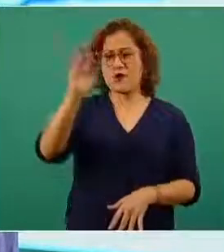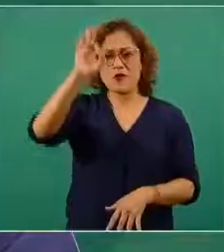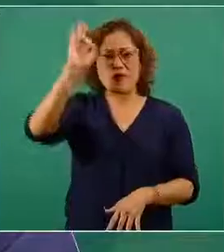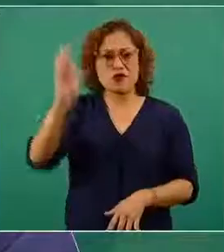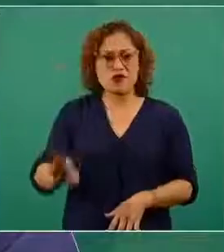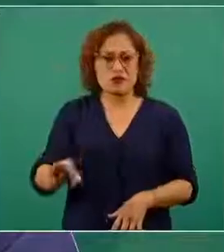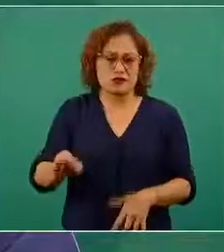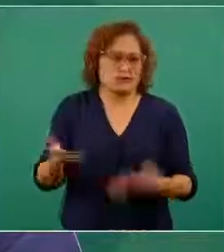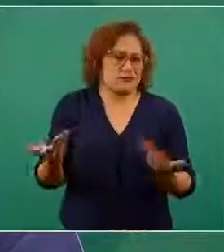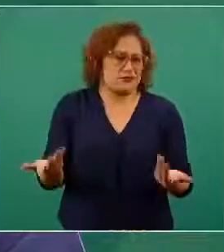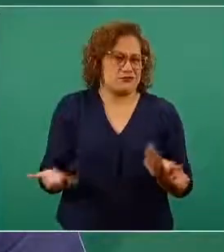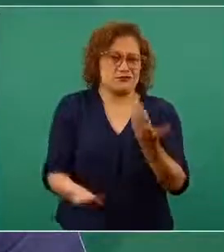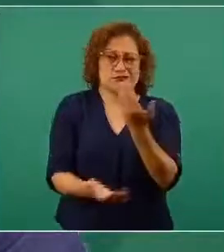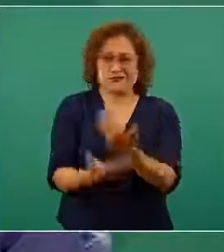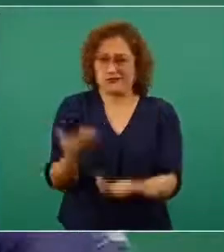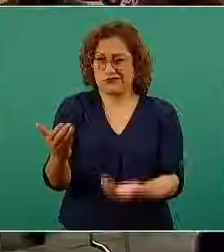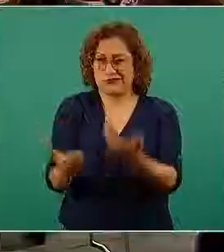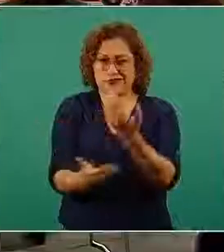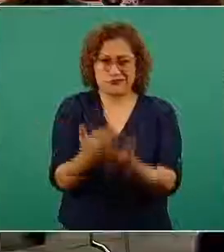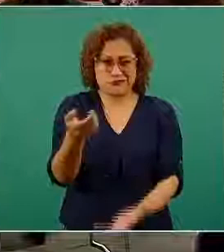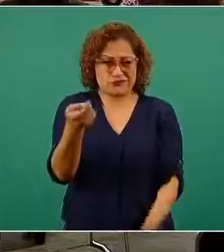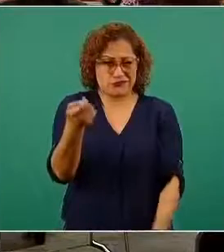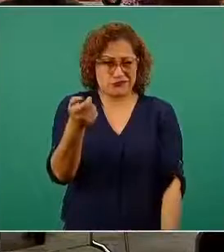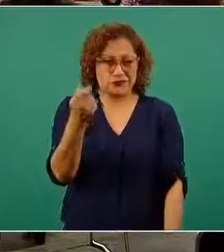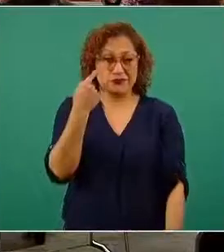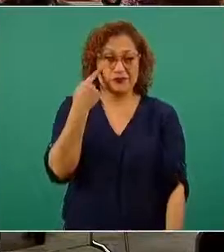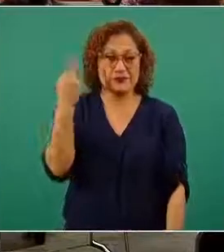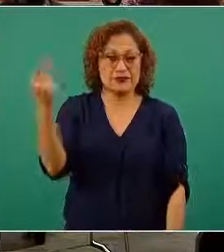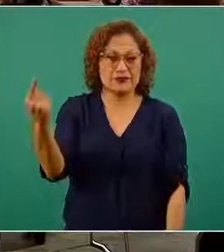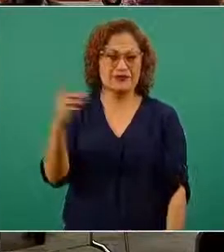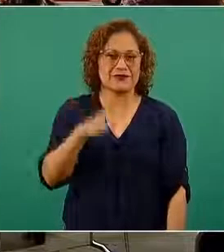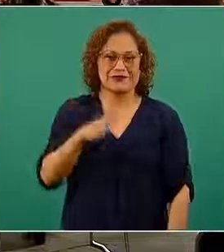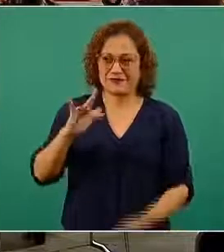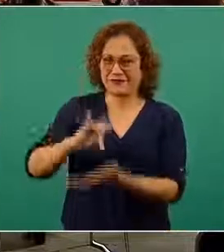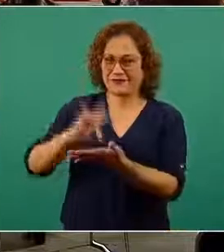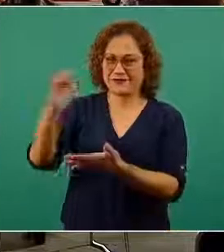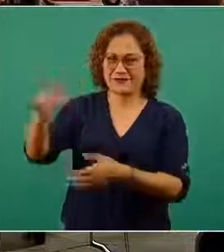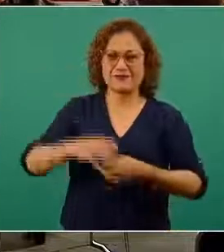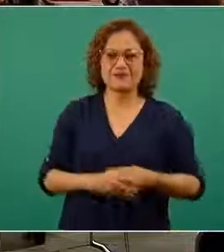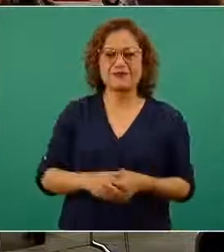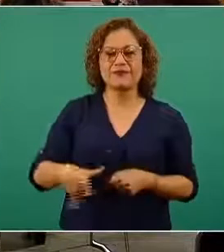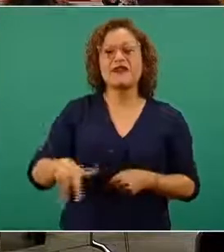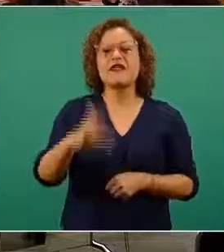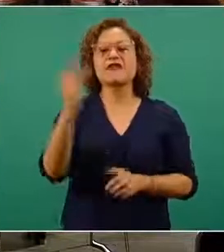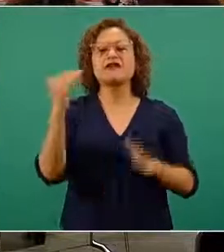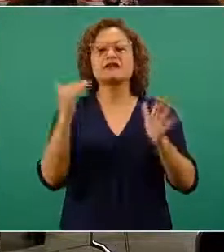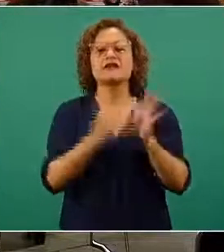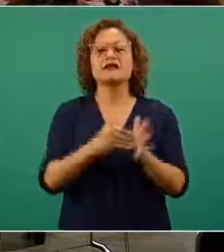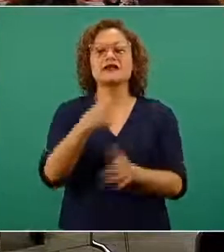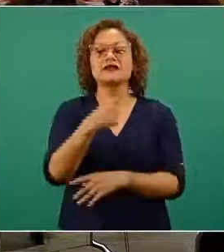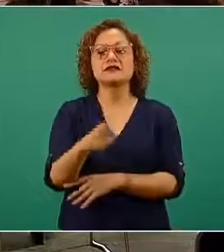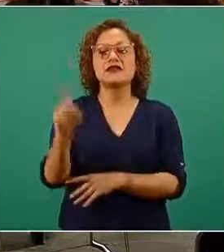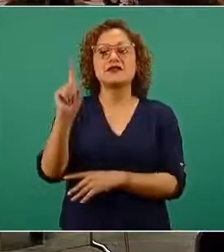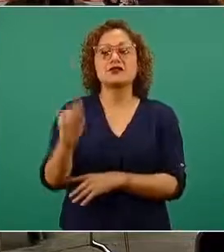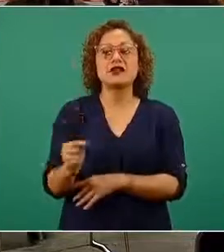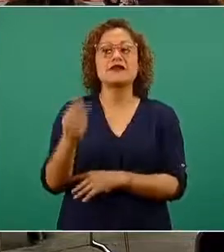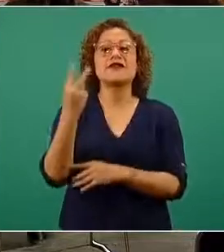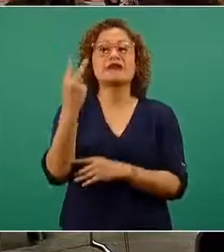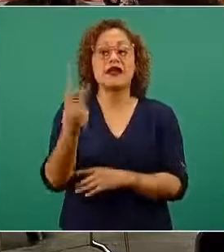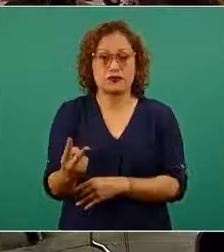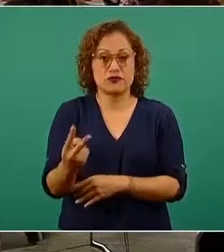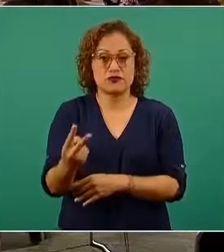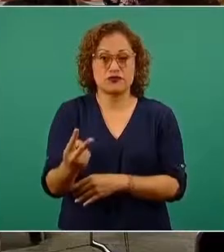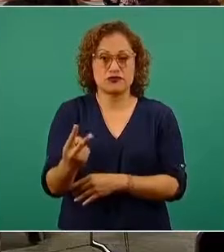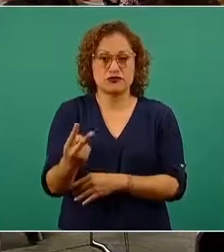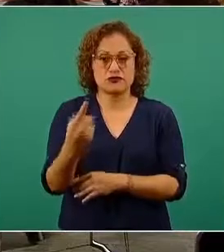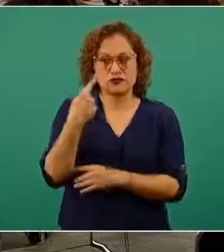0.09% de las vacunas. Ahí está, muchas gracias. 13.172. Si tomamos el número absoluto parece un